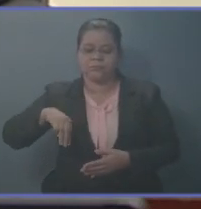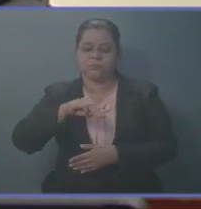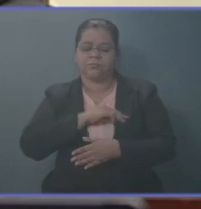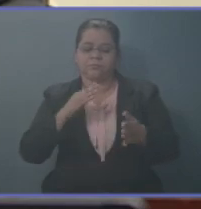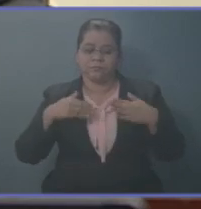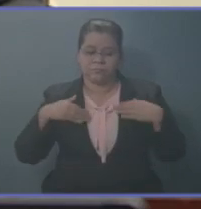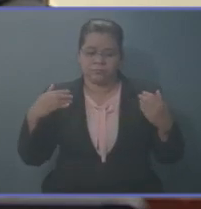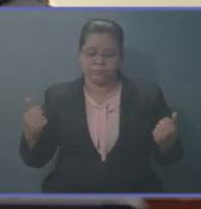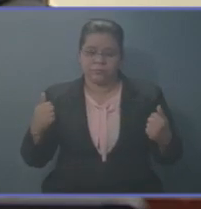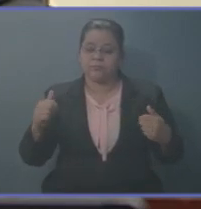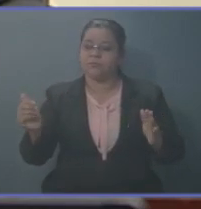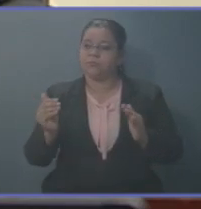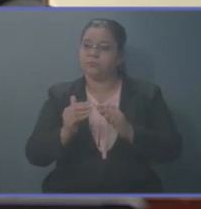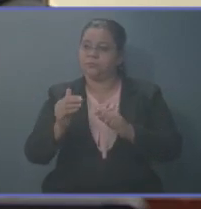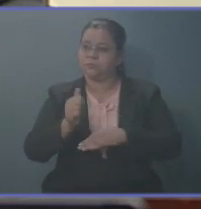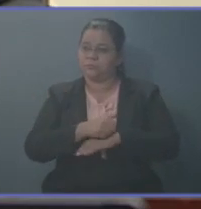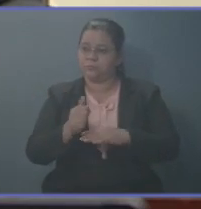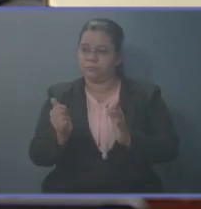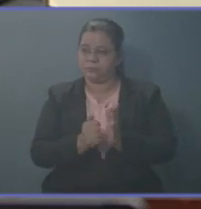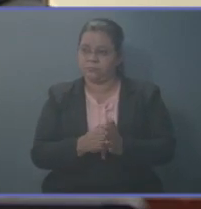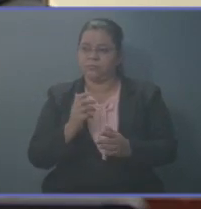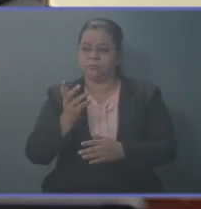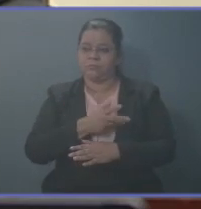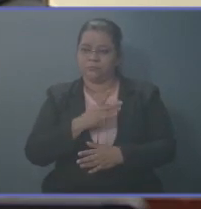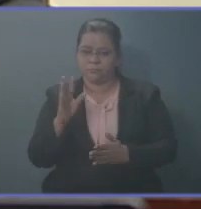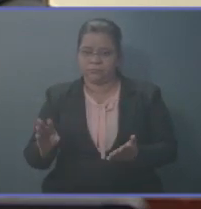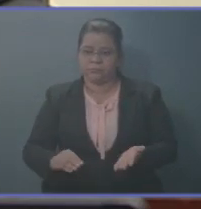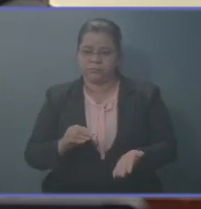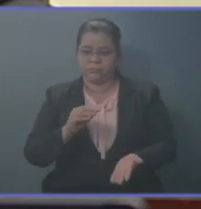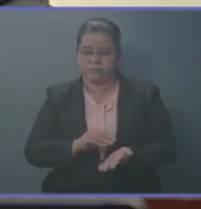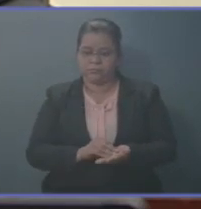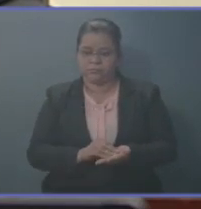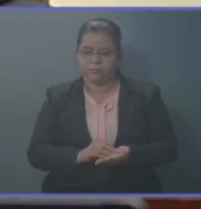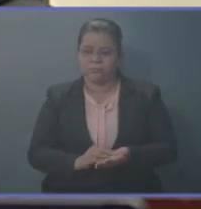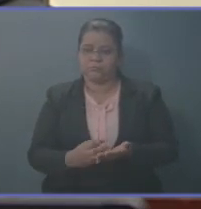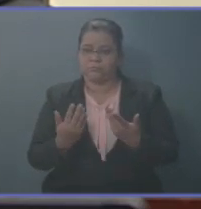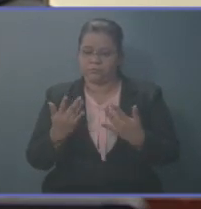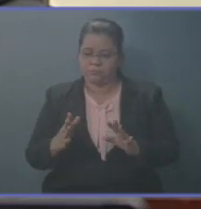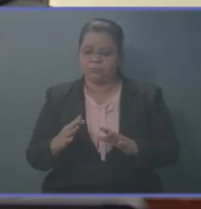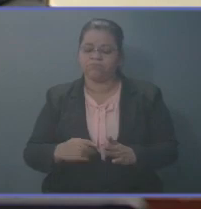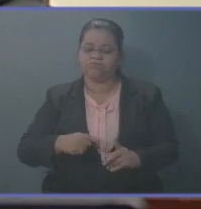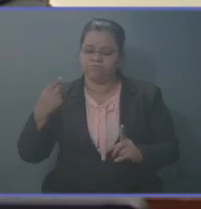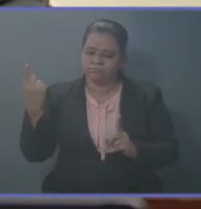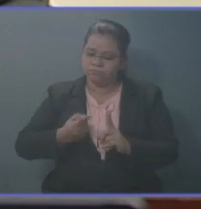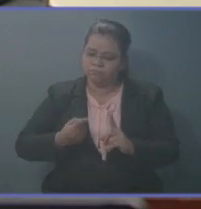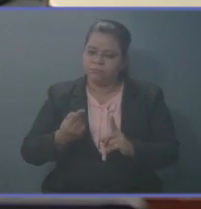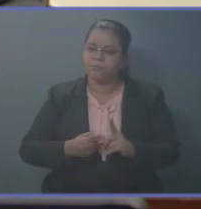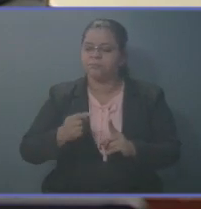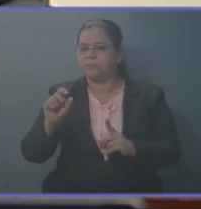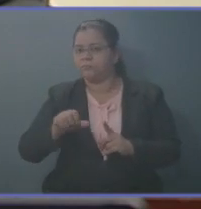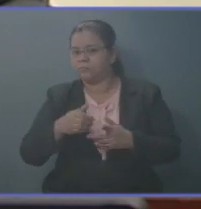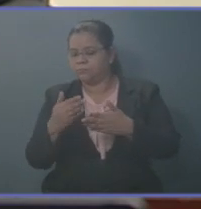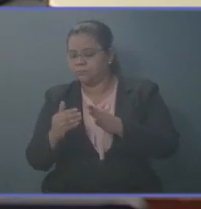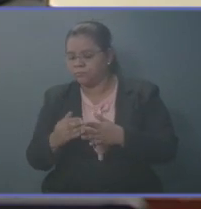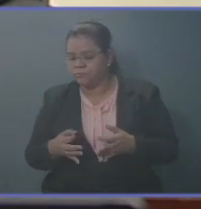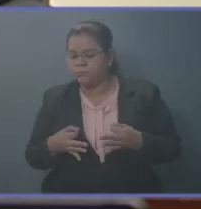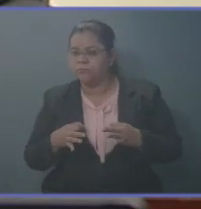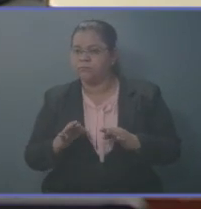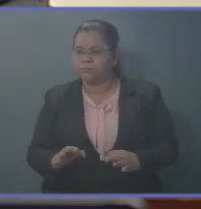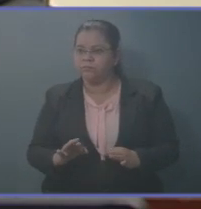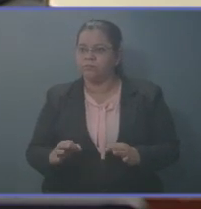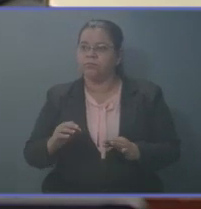Salud y a la Asamblea Legislativa, añadiendo que se pueden incluir sanciones pecuniarias ante el quebrantamiento